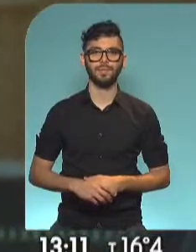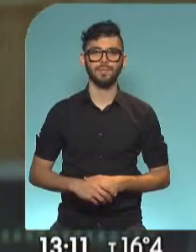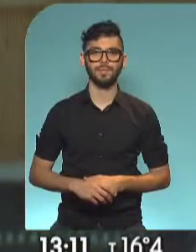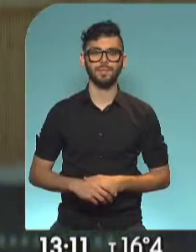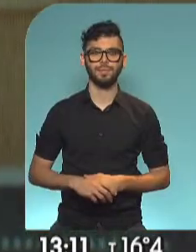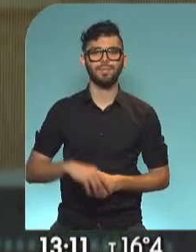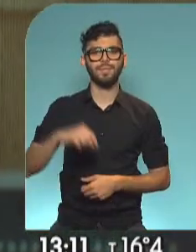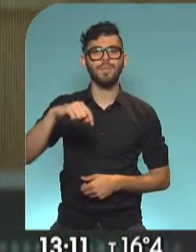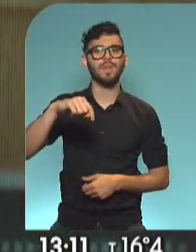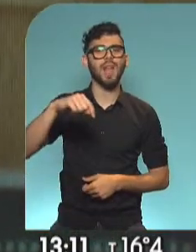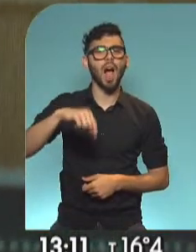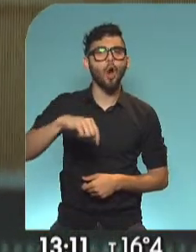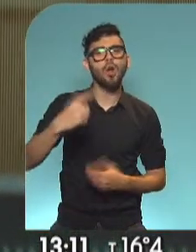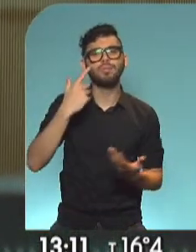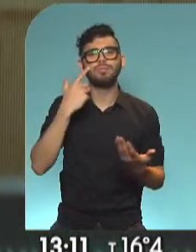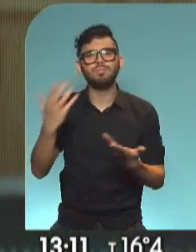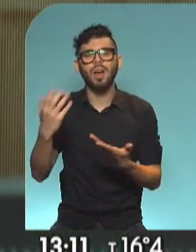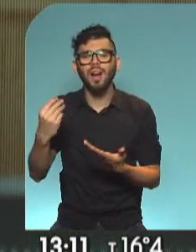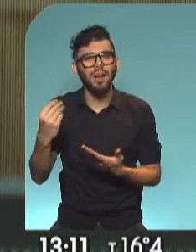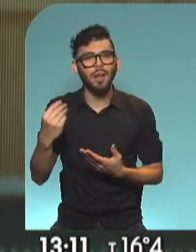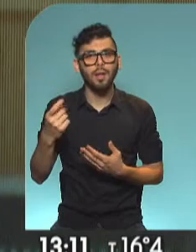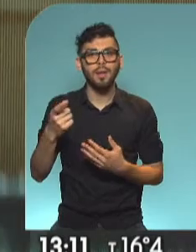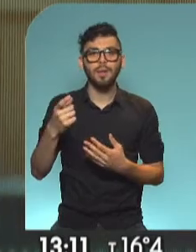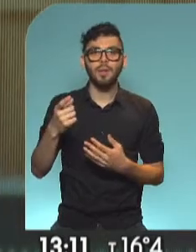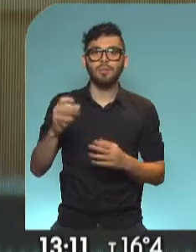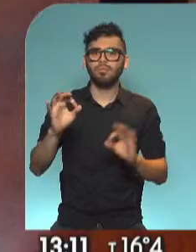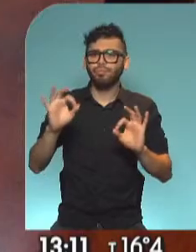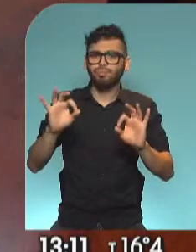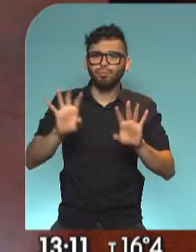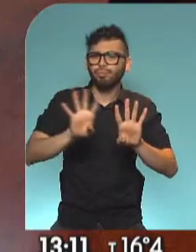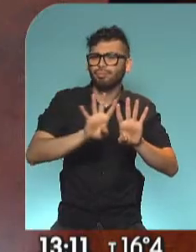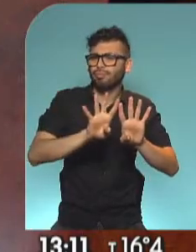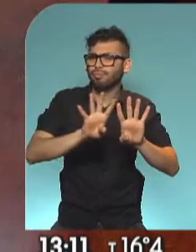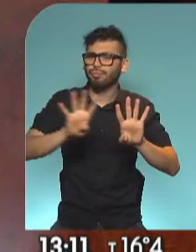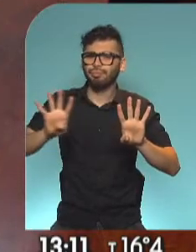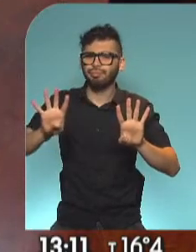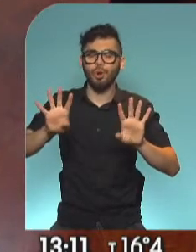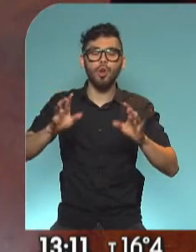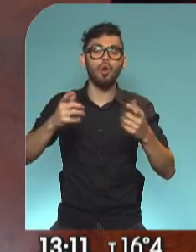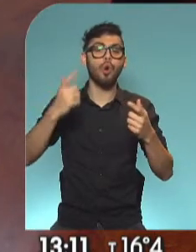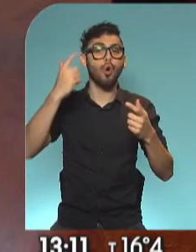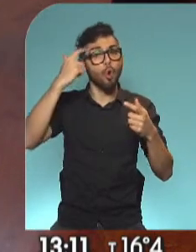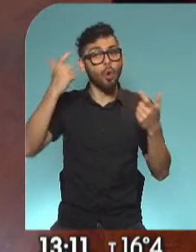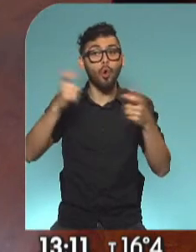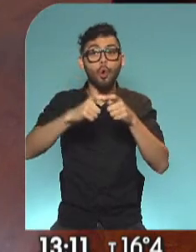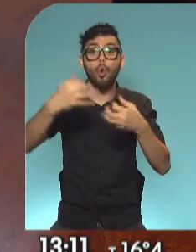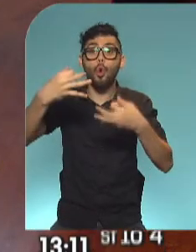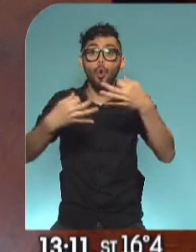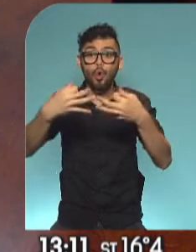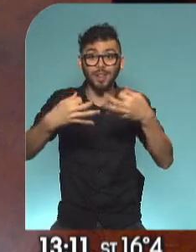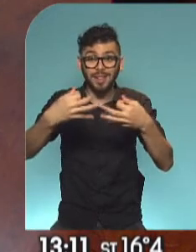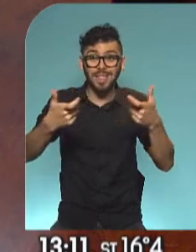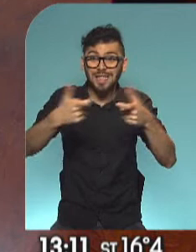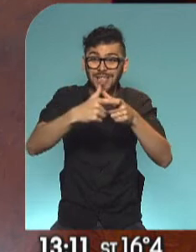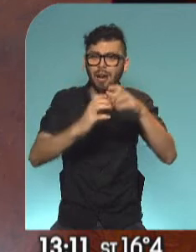Y ahora vamos a ver acá expresada toda la composición actual de la Corte Suprema. Ahí donde está José vemos un